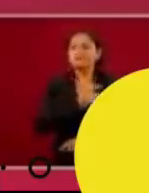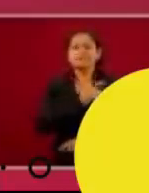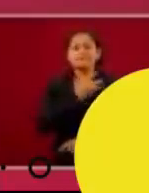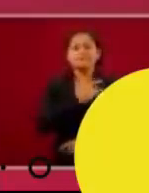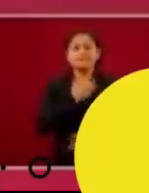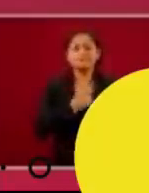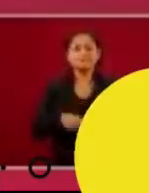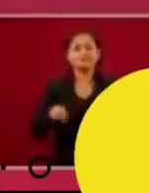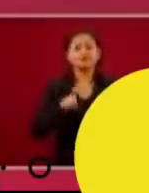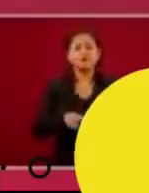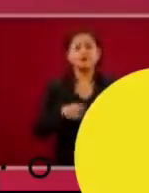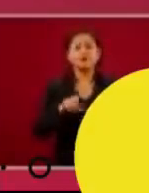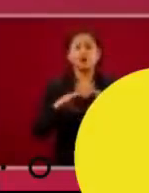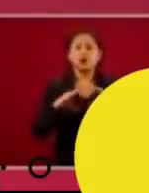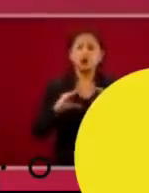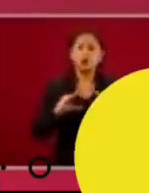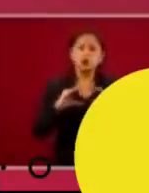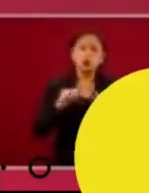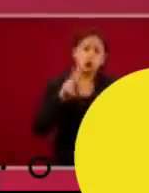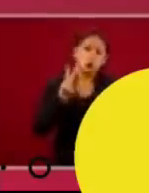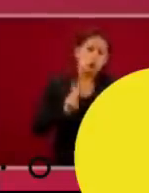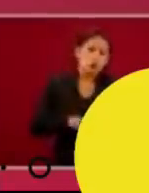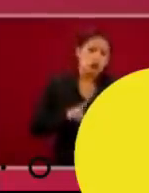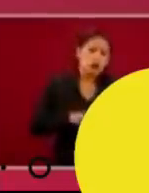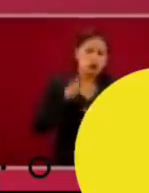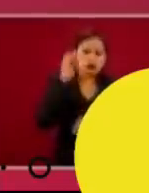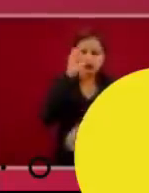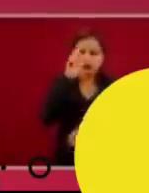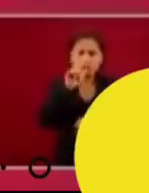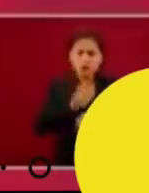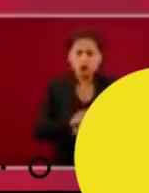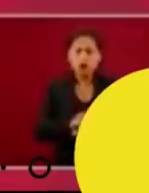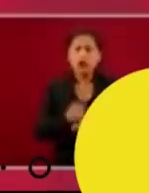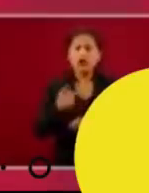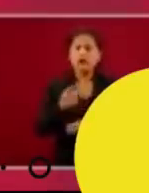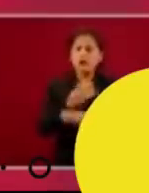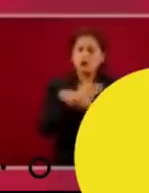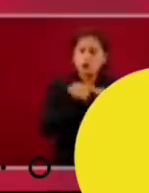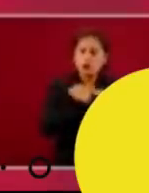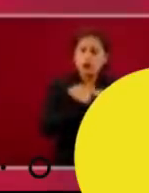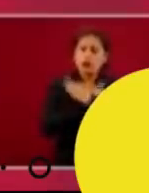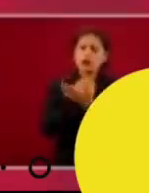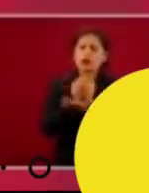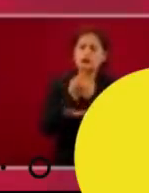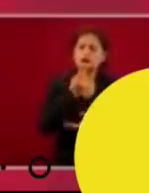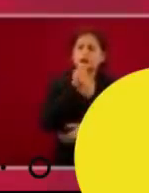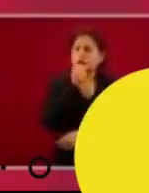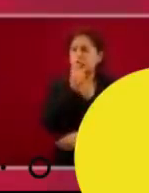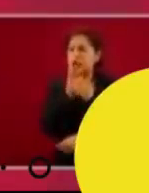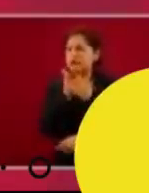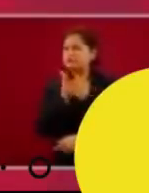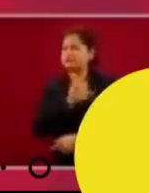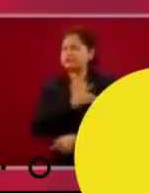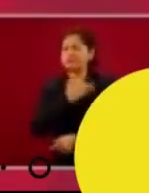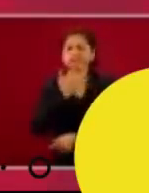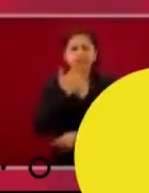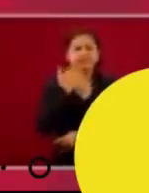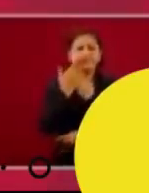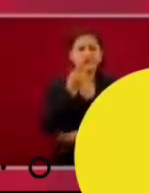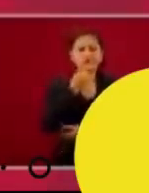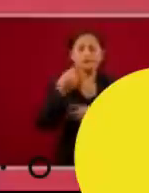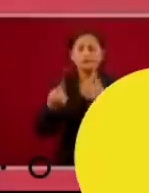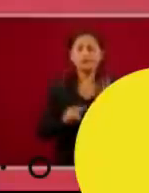valores culturales, morales, espirituales, que se atienda a los niños, que se atienda a los jóvenes.